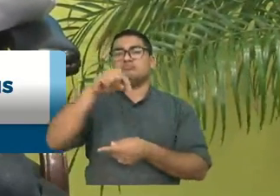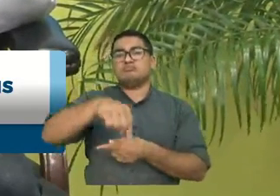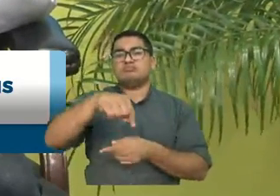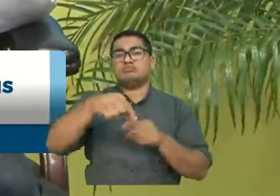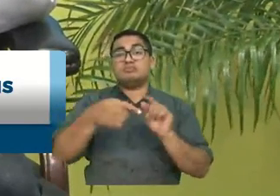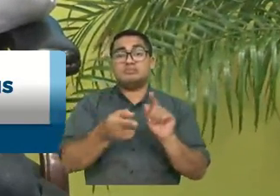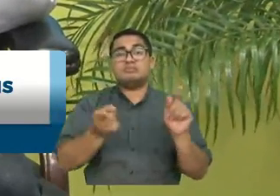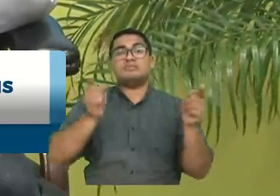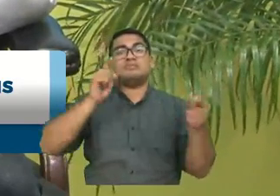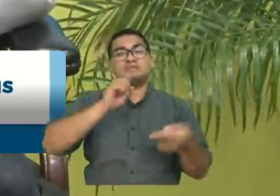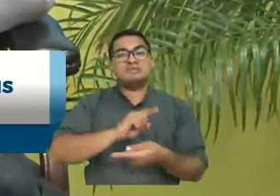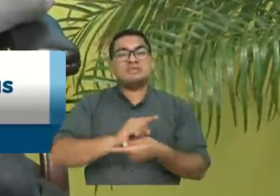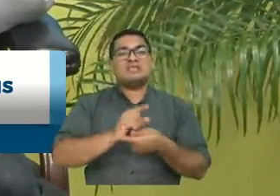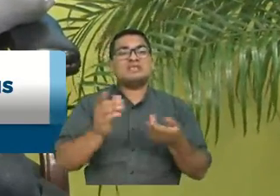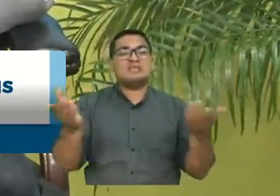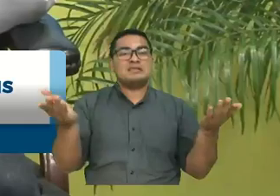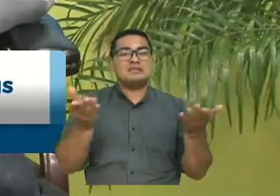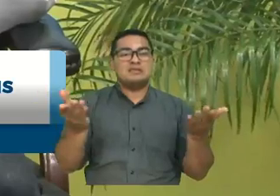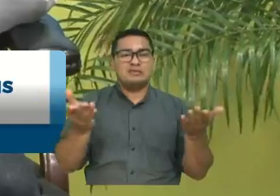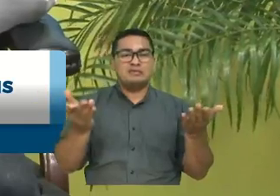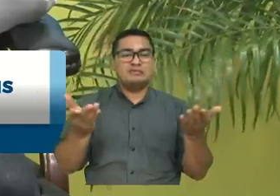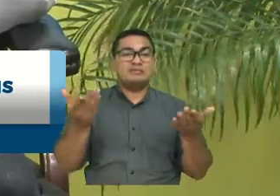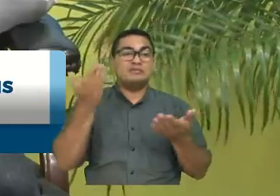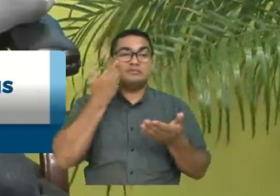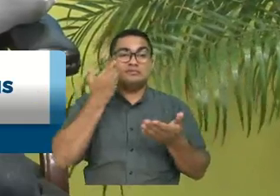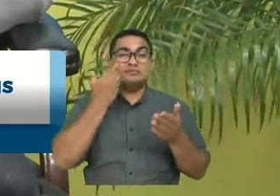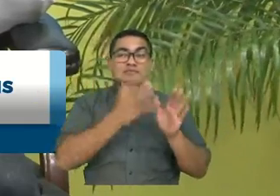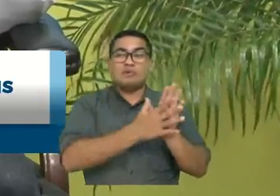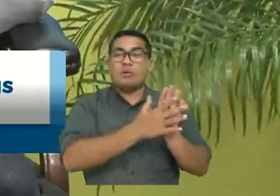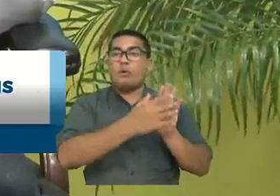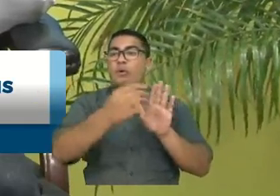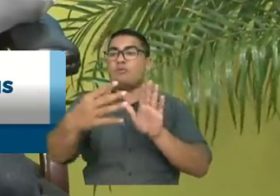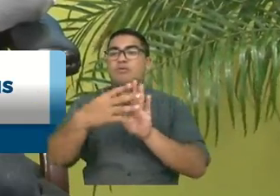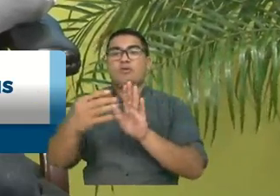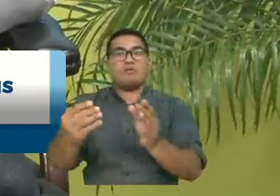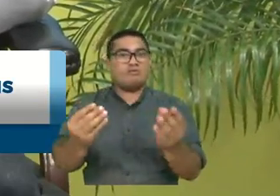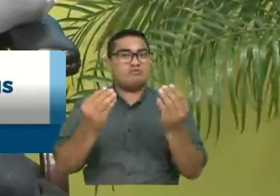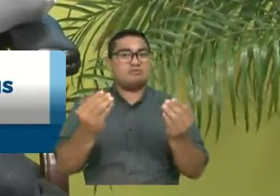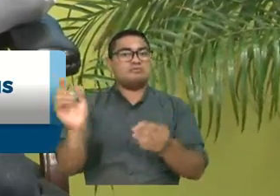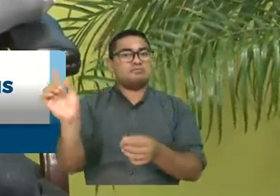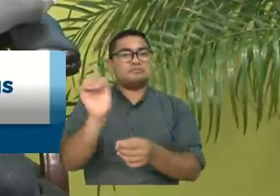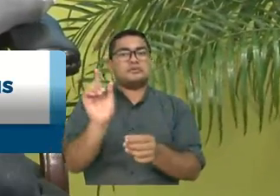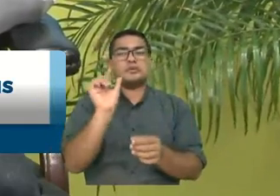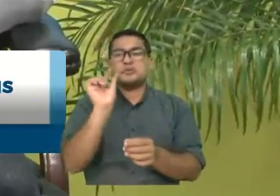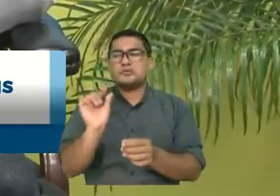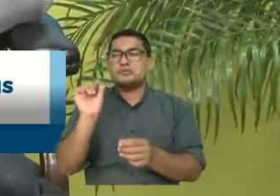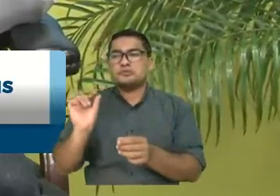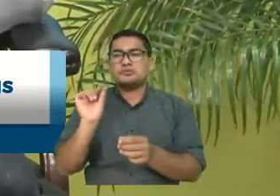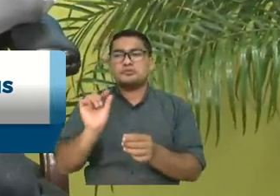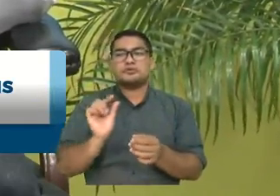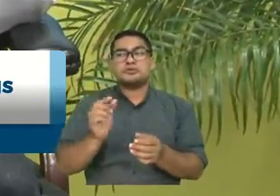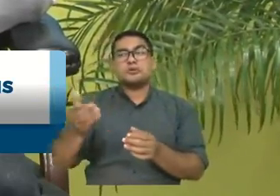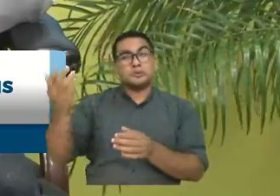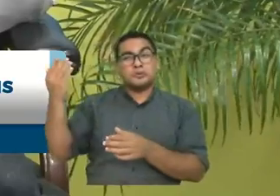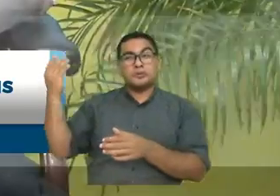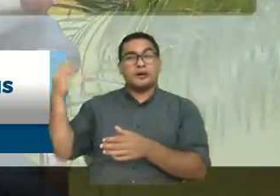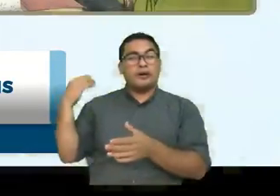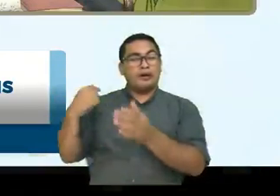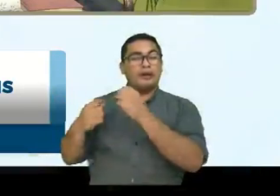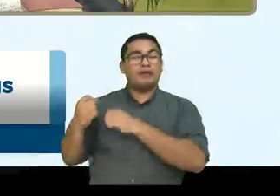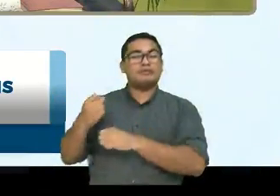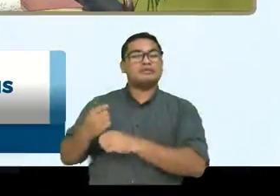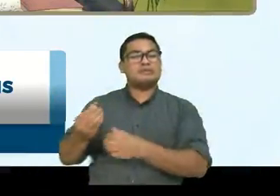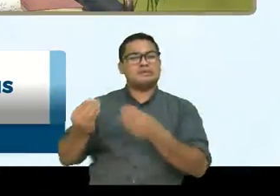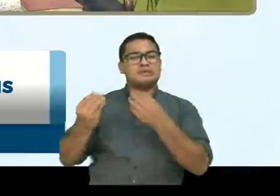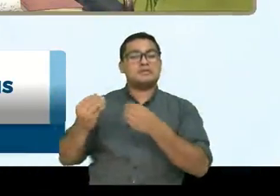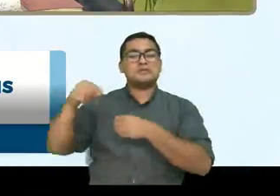La parte epidemiológica y que no se dé ya brote considerable de esta enfermedad, como lo que mencionamos,